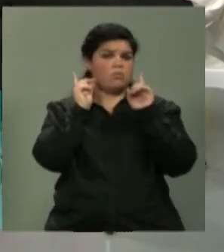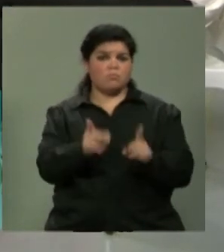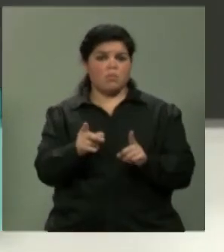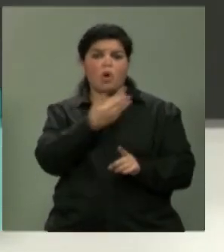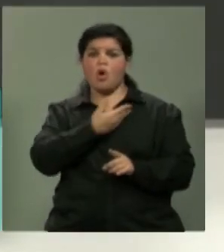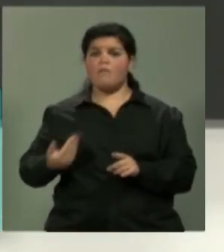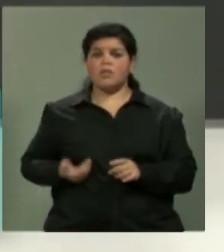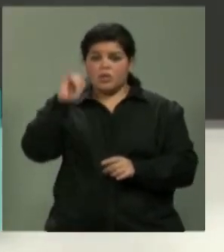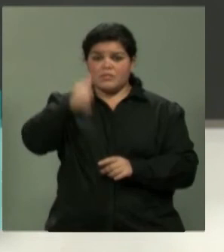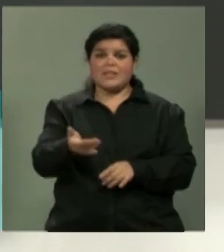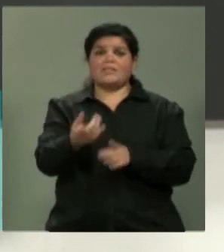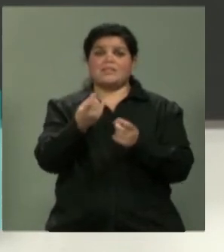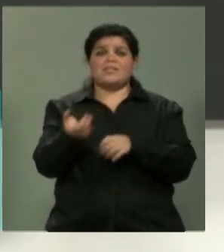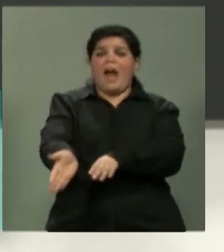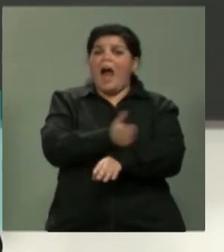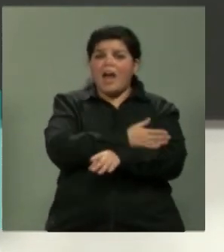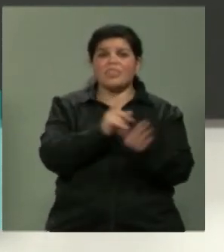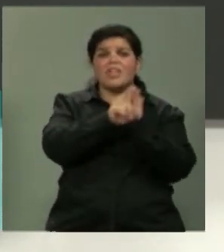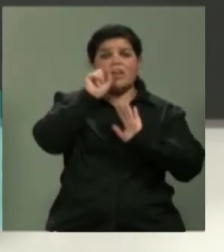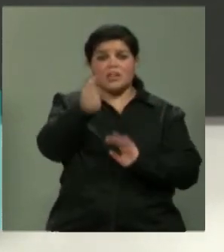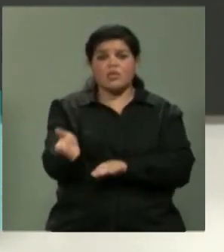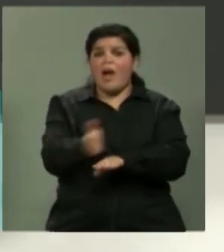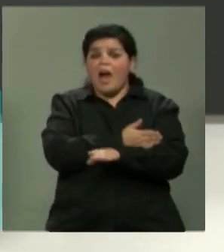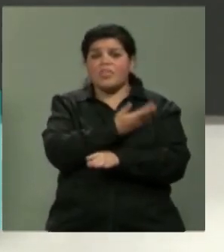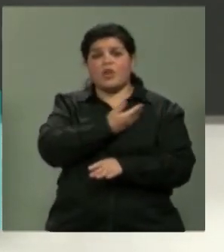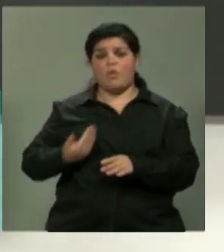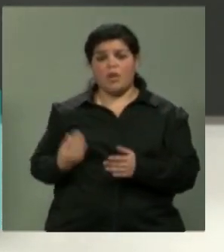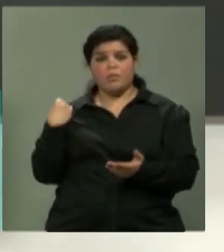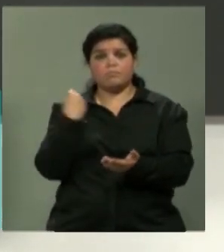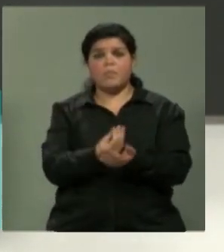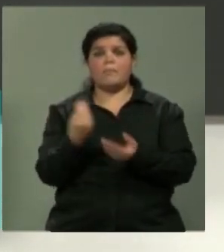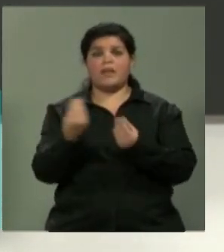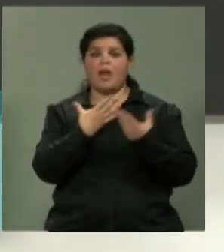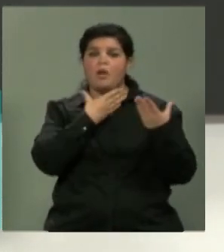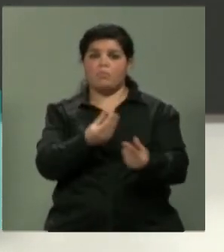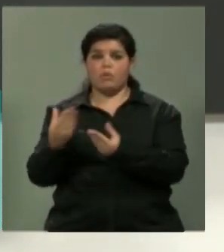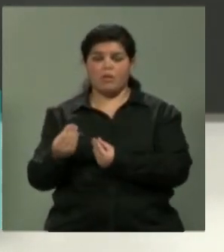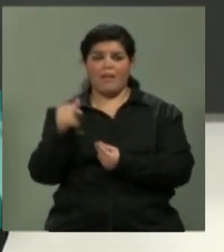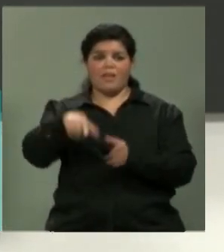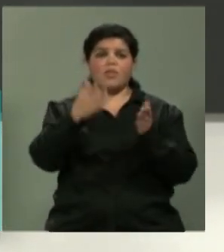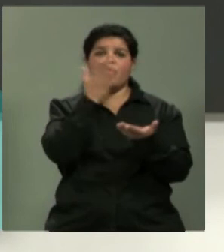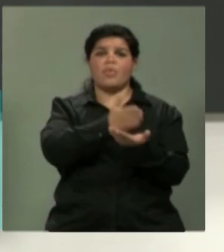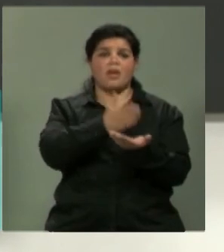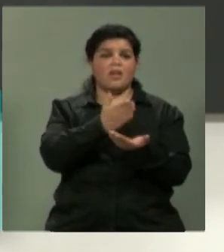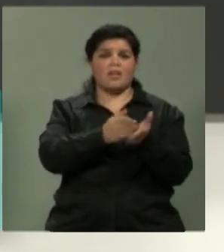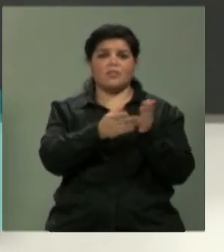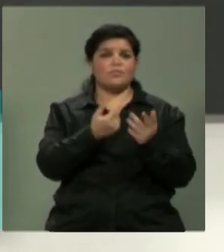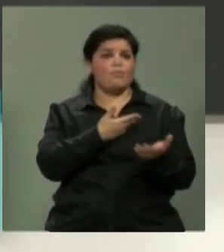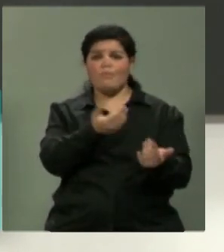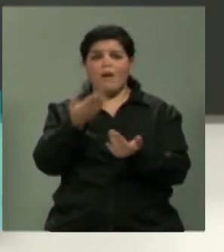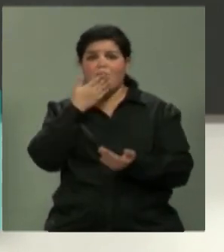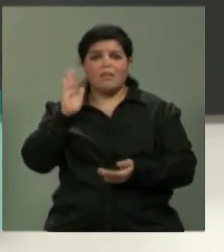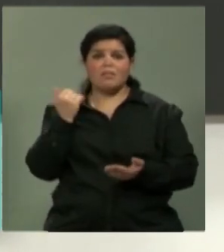el Estado tiene que aparecer antes de que se cometa el delito y no cuando ya se cometió. Me parece que la vulneración de los derechos tiene que